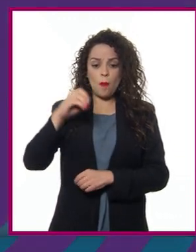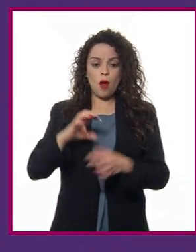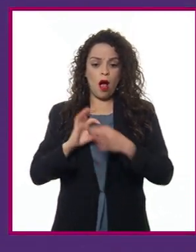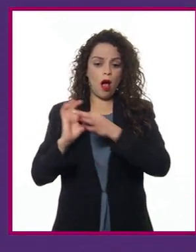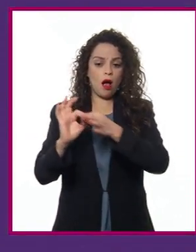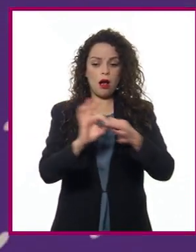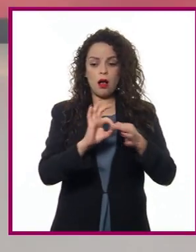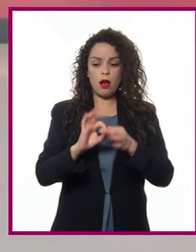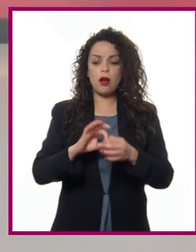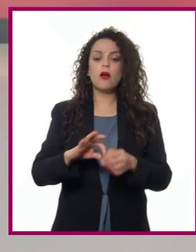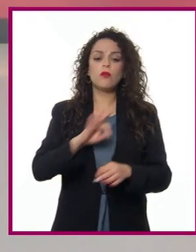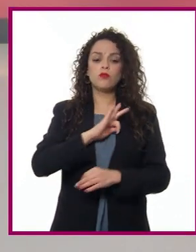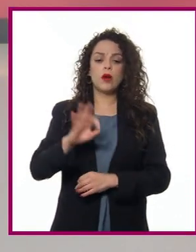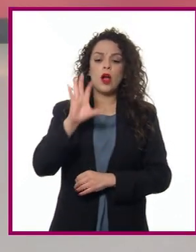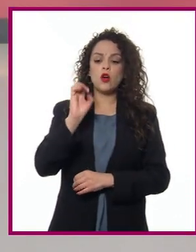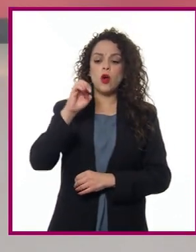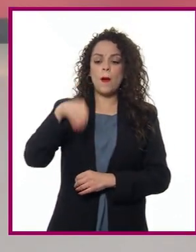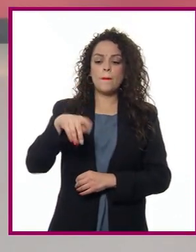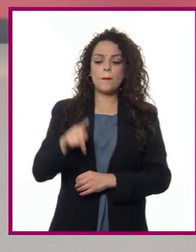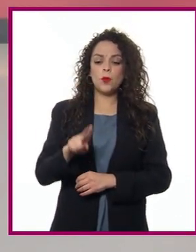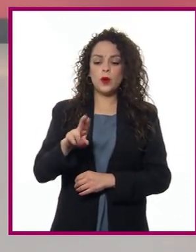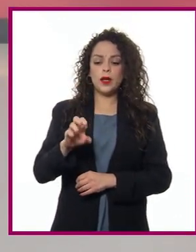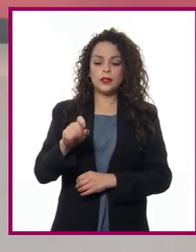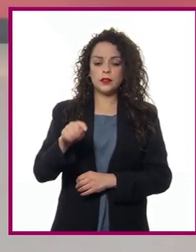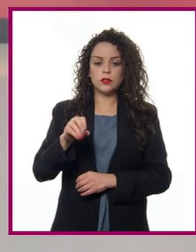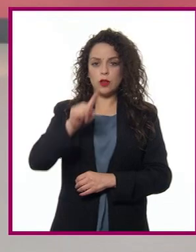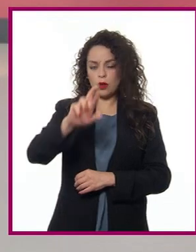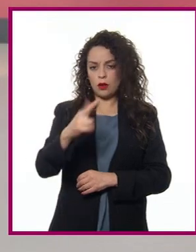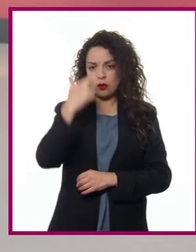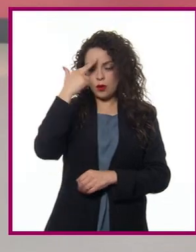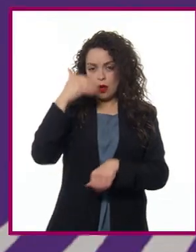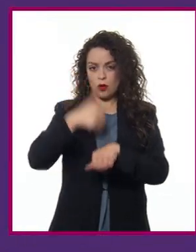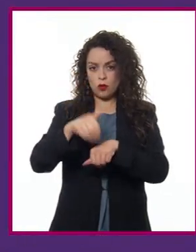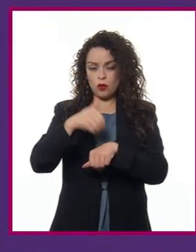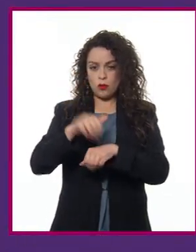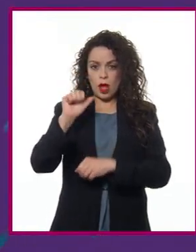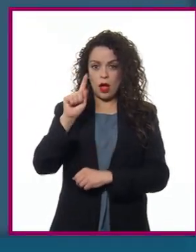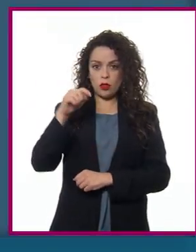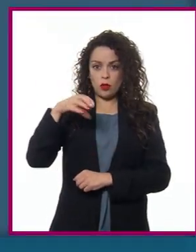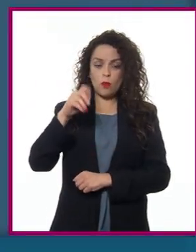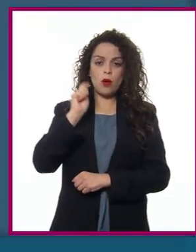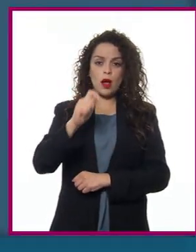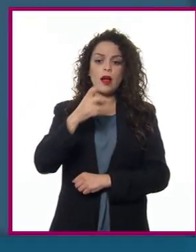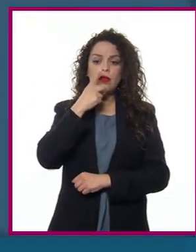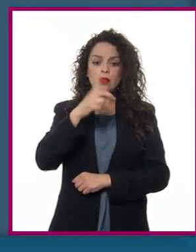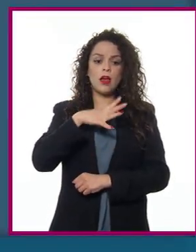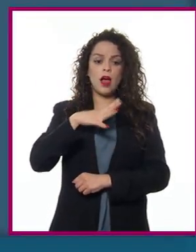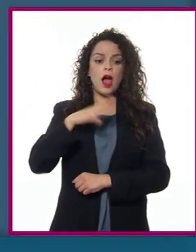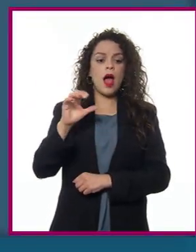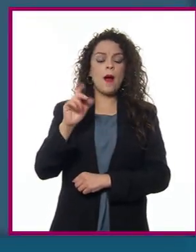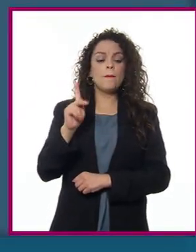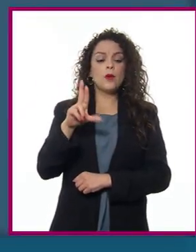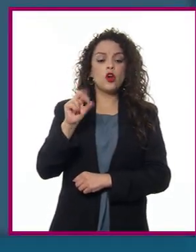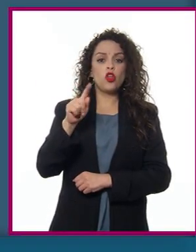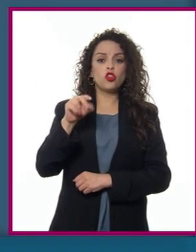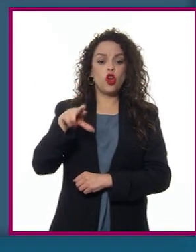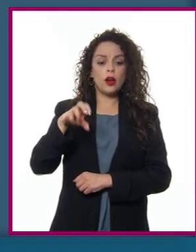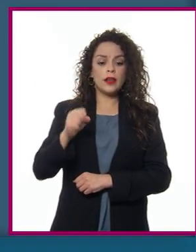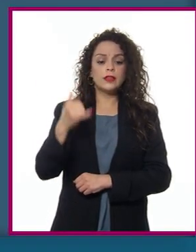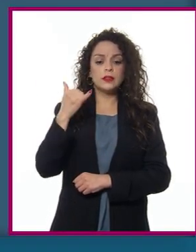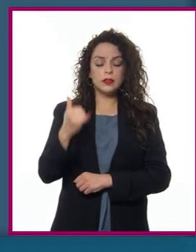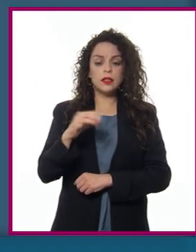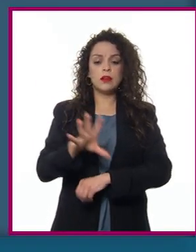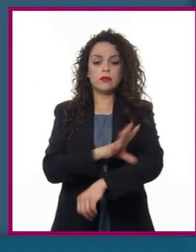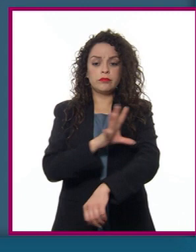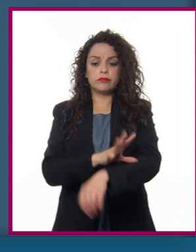compuestos. Como recordarán, el número atómico define el número de protones y en un átomo eléctricamente neutro